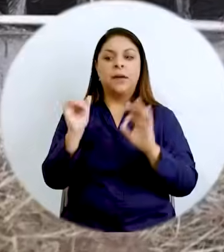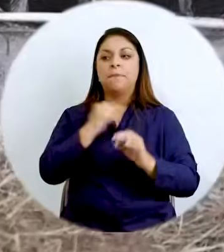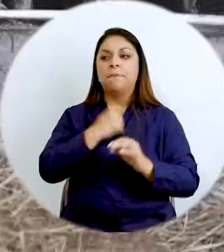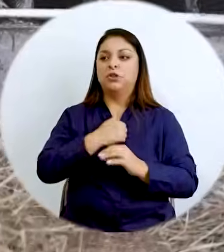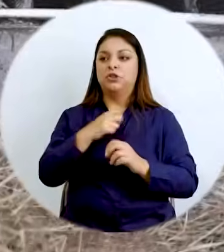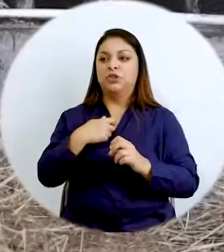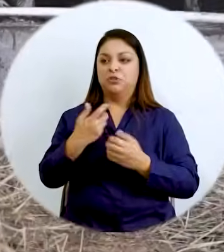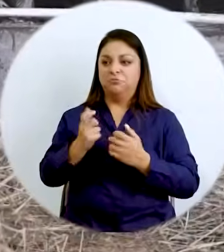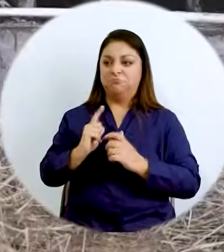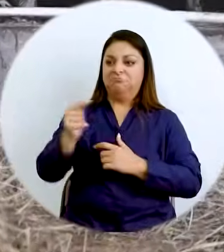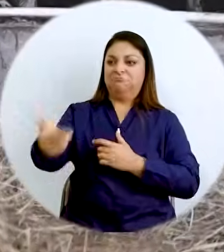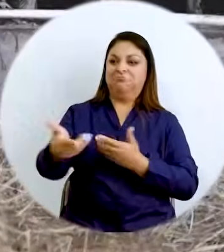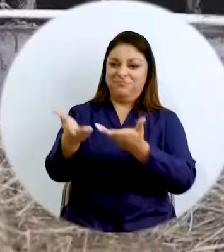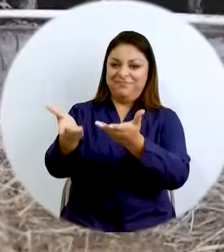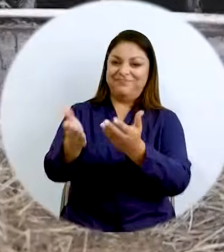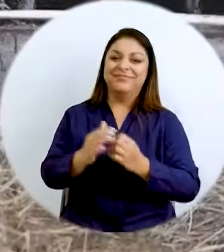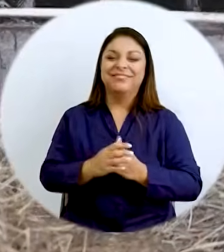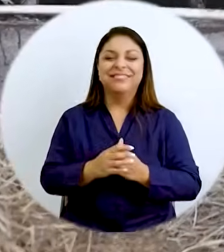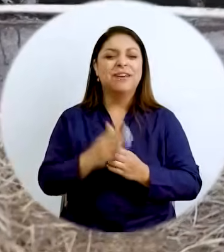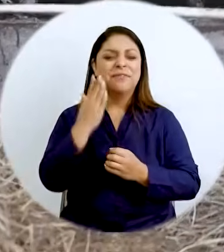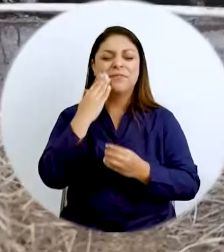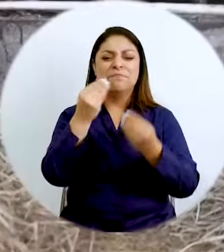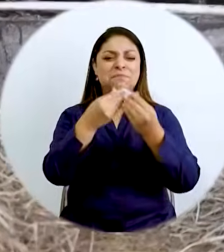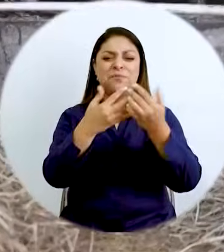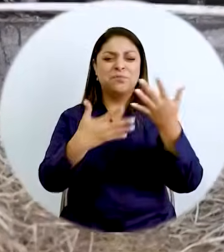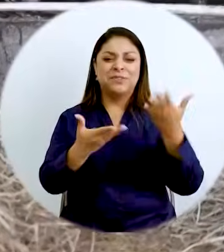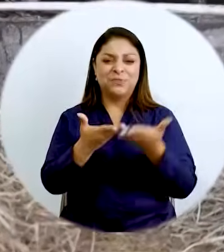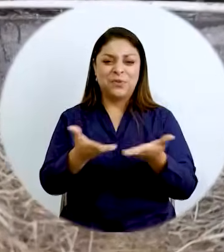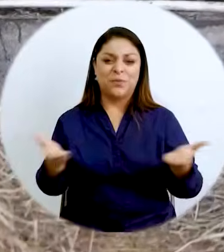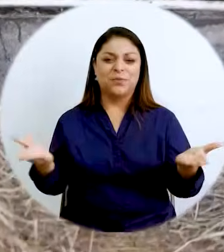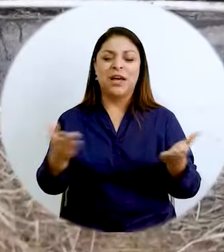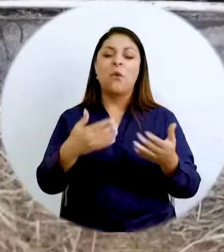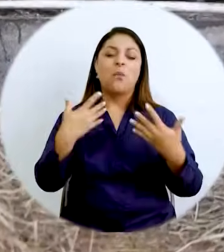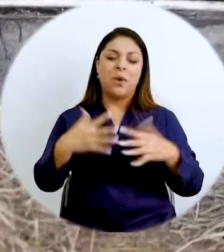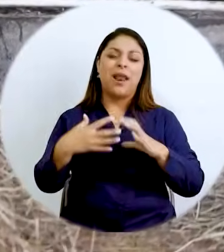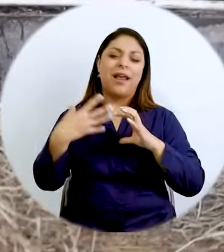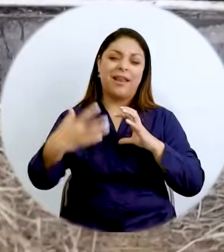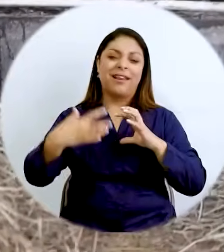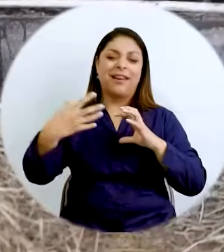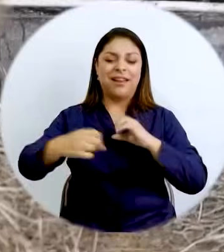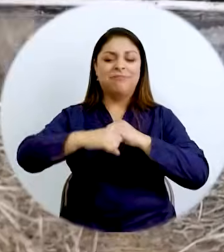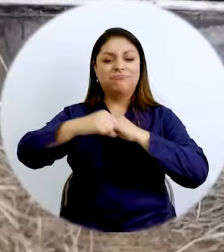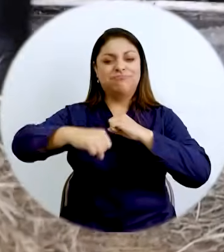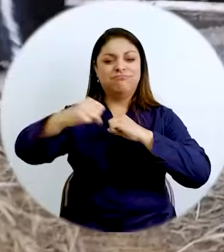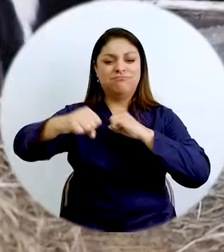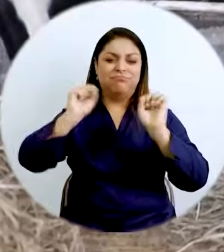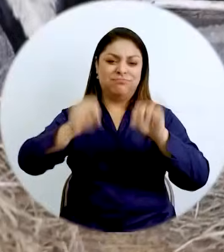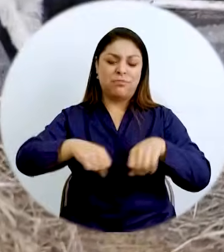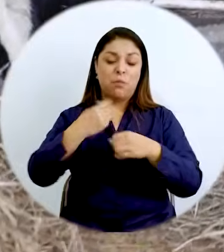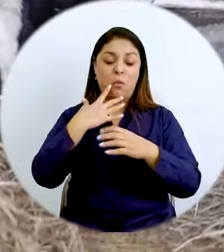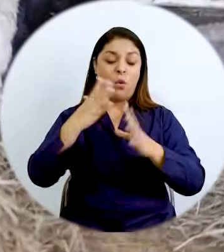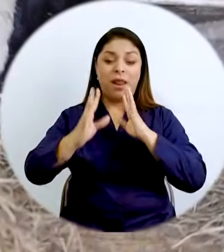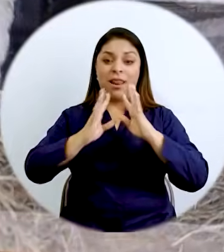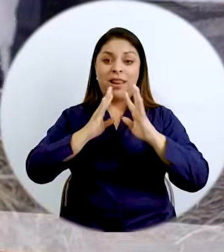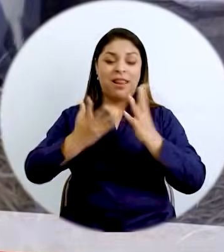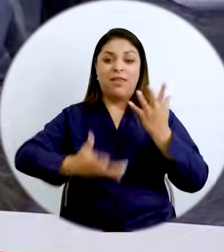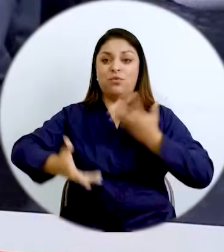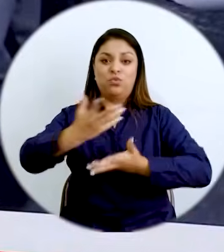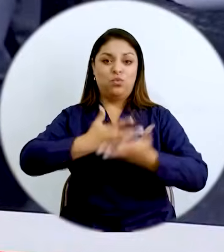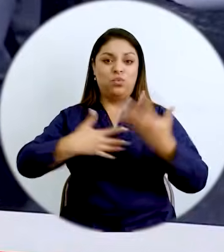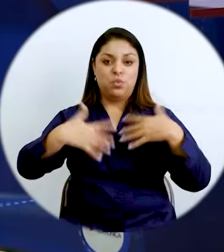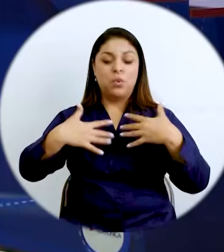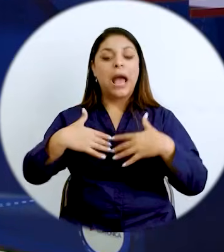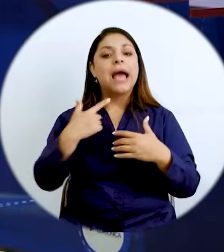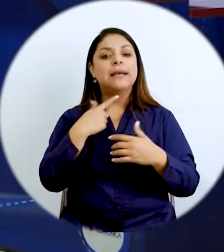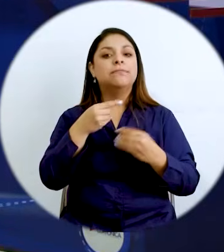Sí. Perdone que haga el salto así, pero No se es preocupe. que son demasiadas cosas, Sí, ¿verdad? esa es la idea, Es la muchísima conversación. información, ¿verdad? Y todas